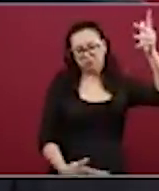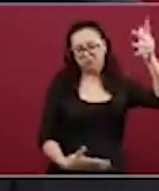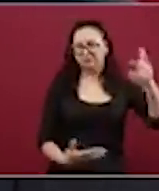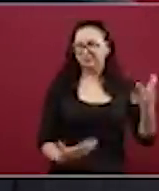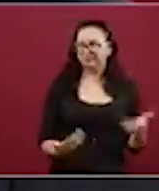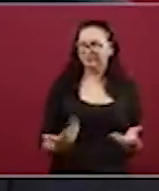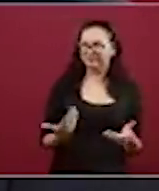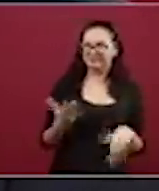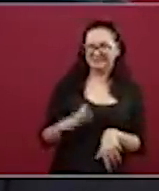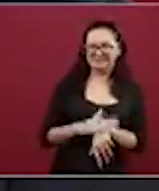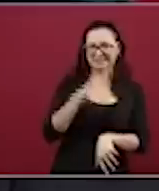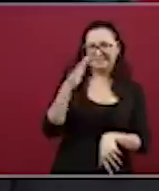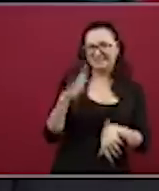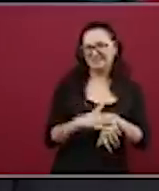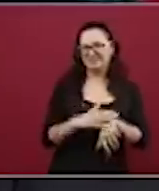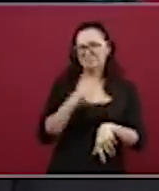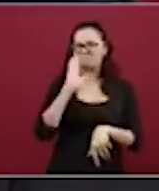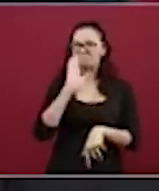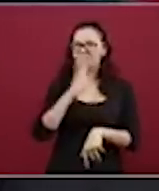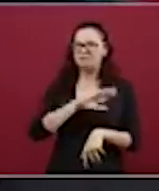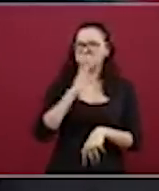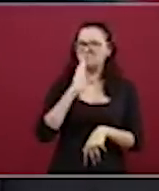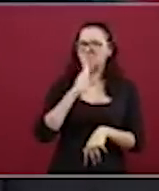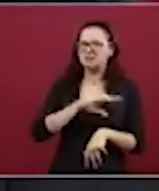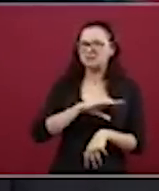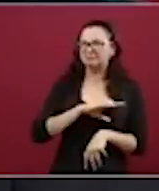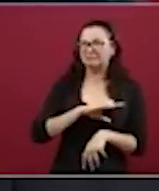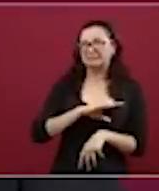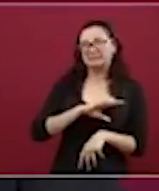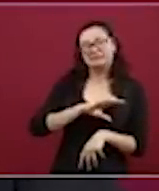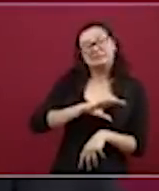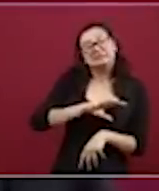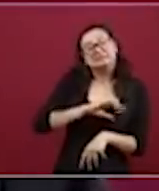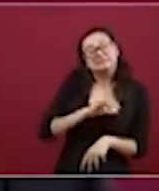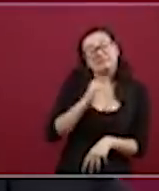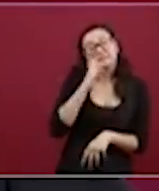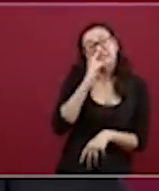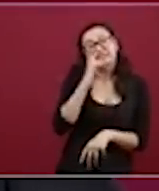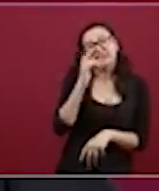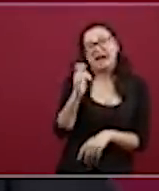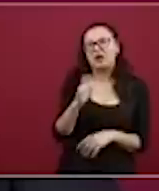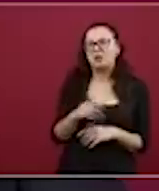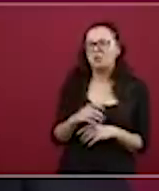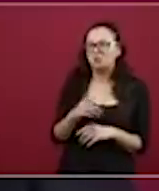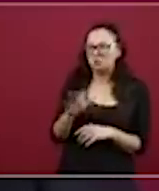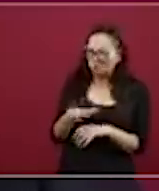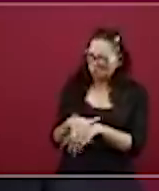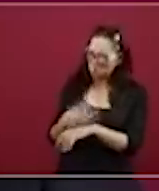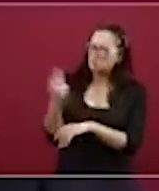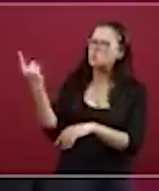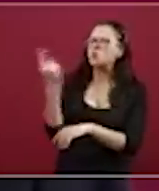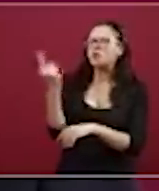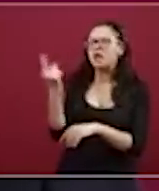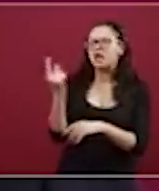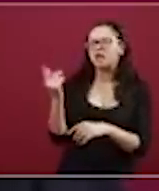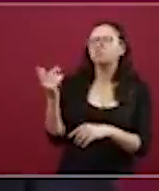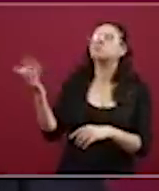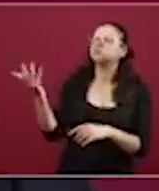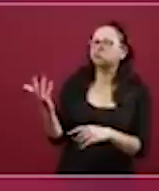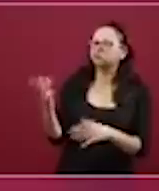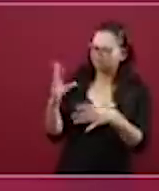extraño. Sería bueno, sano, no es reproche, que explicaran, o sea, por